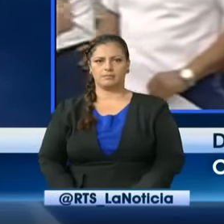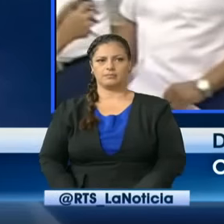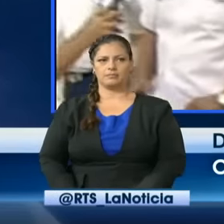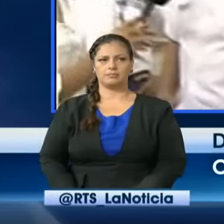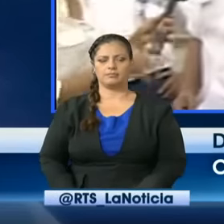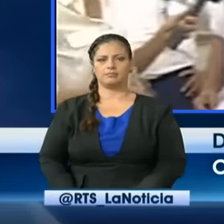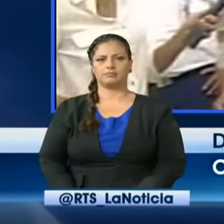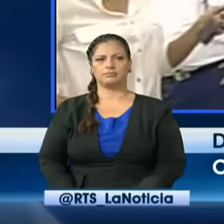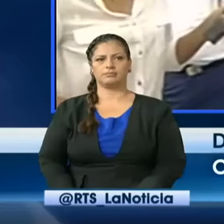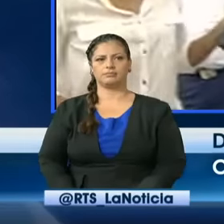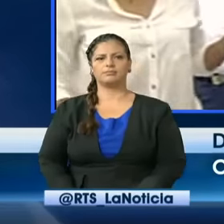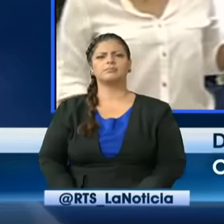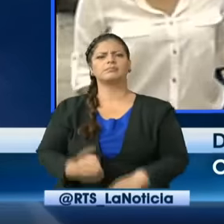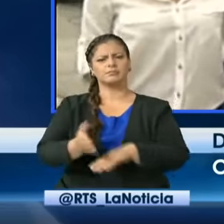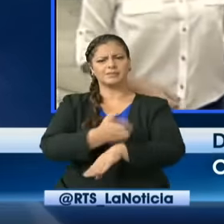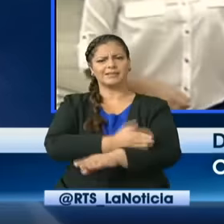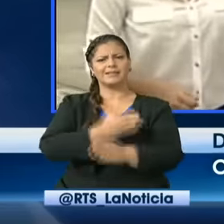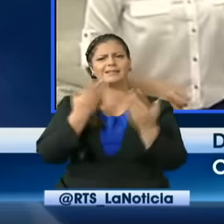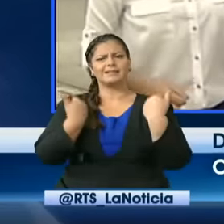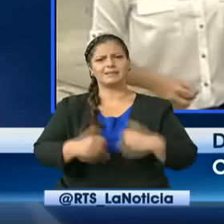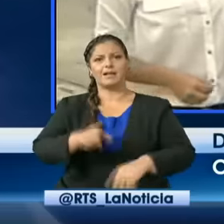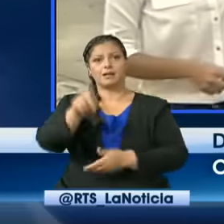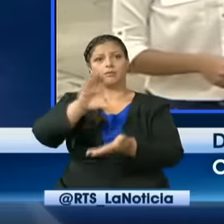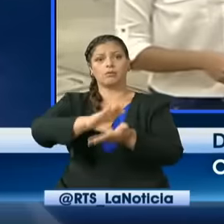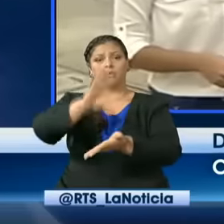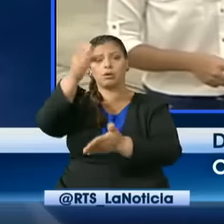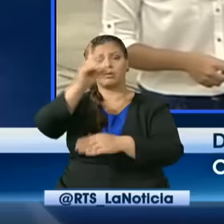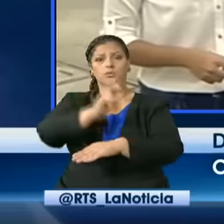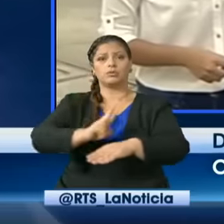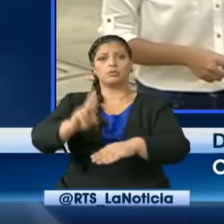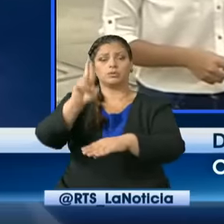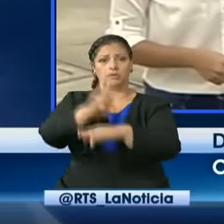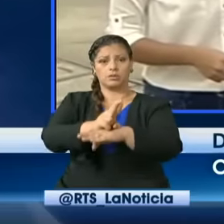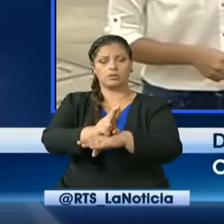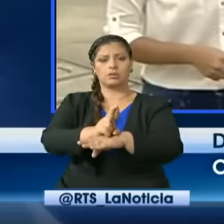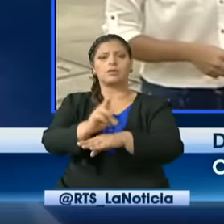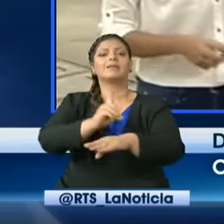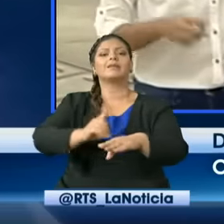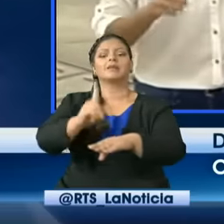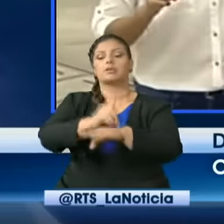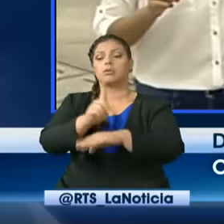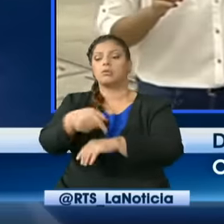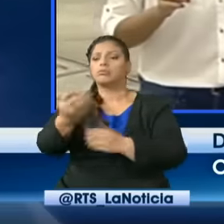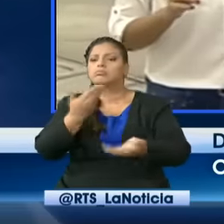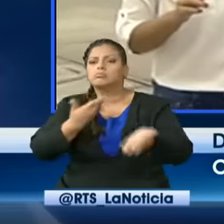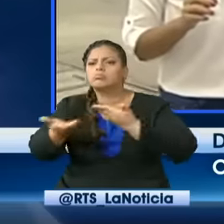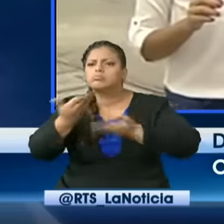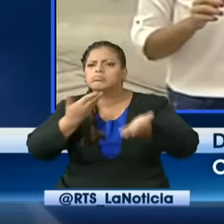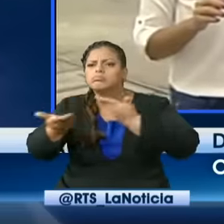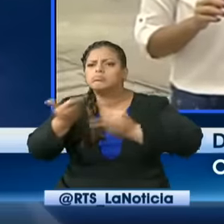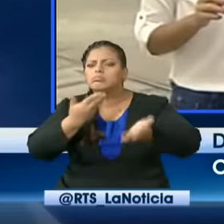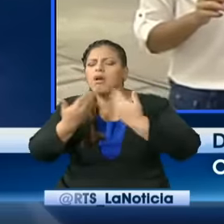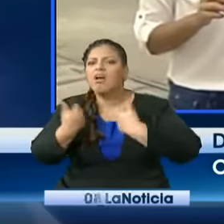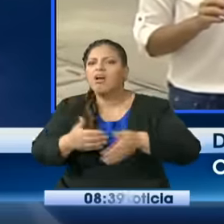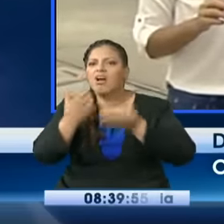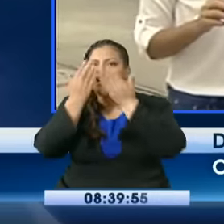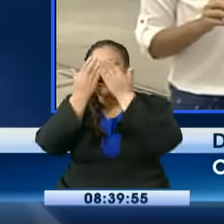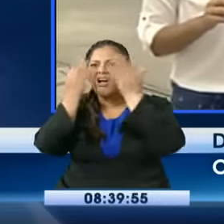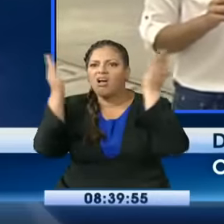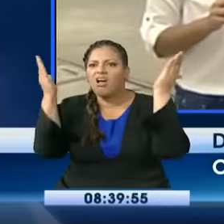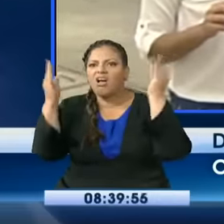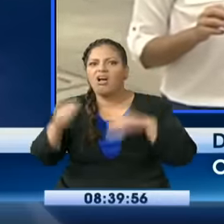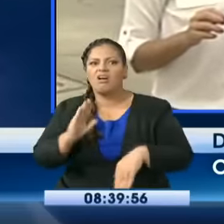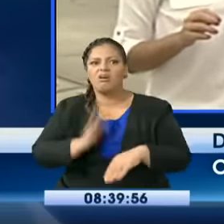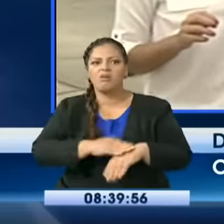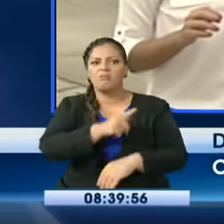colegios? Yo vengo hablando con la señorita directora y ella me acaba de indicar de que prácticamente este señor es el que se ha apoderado de